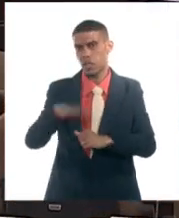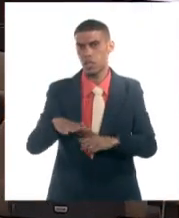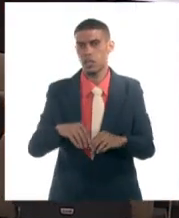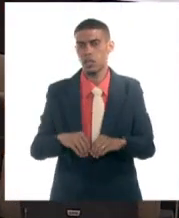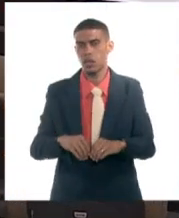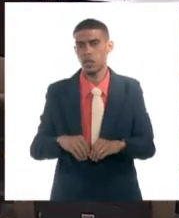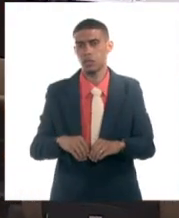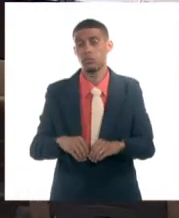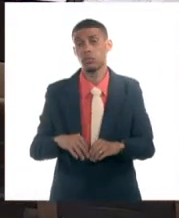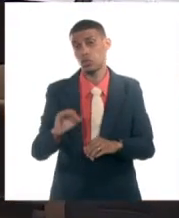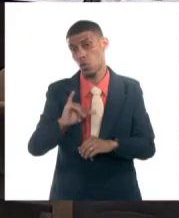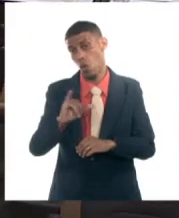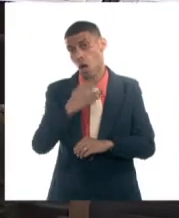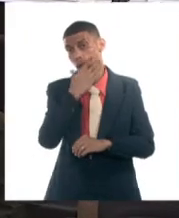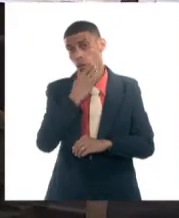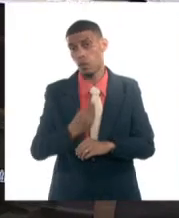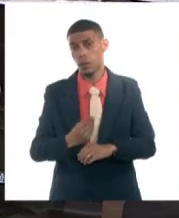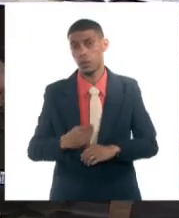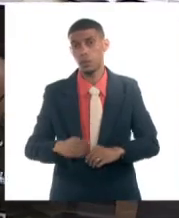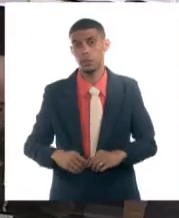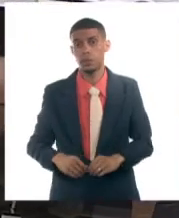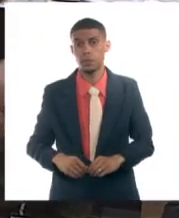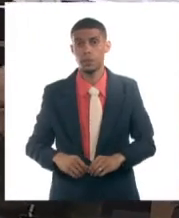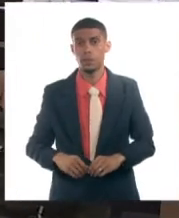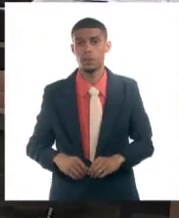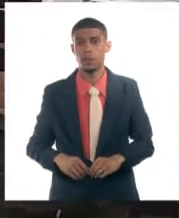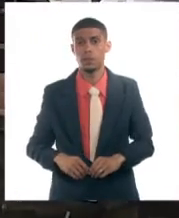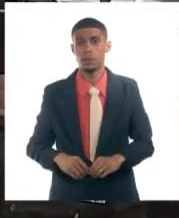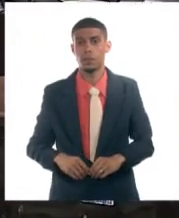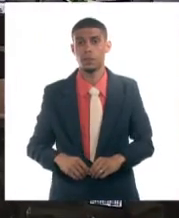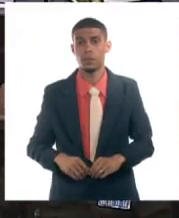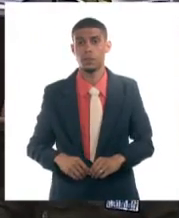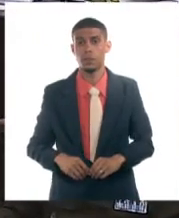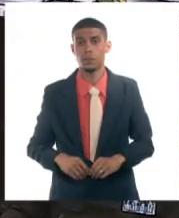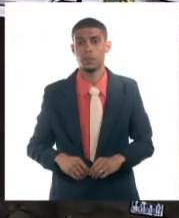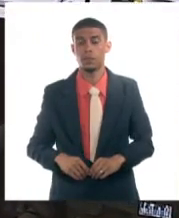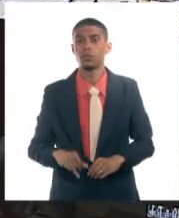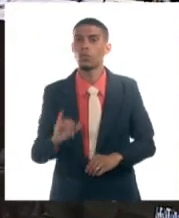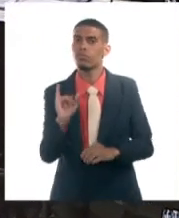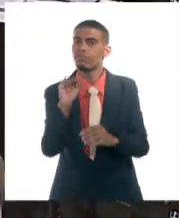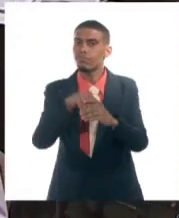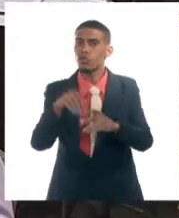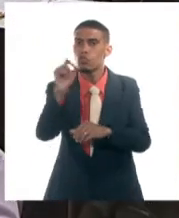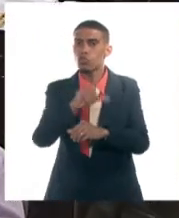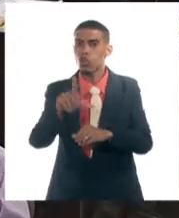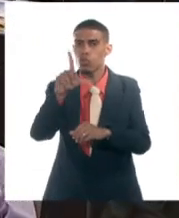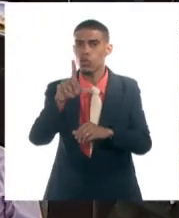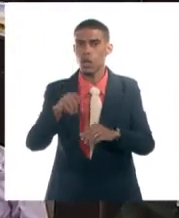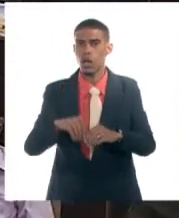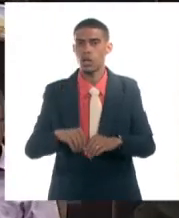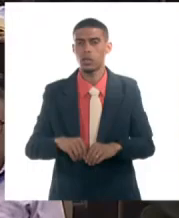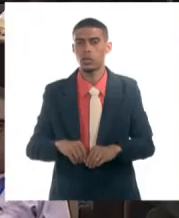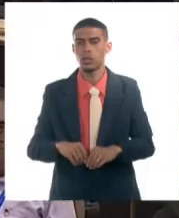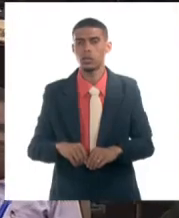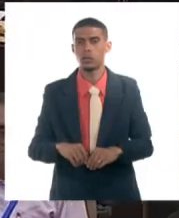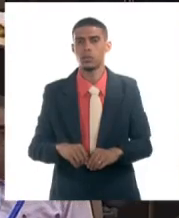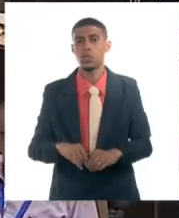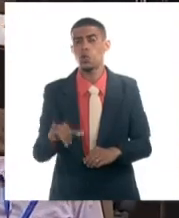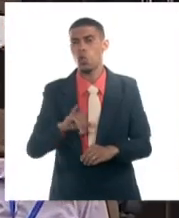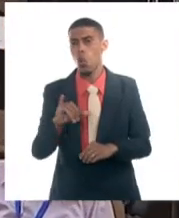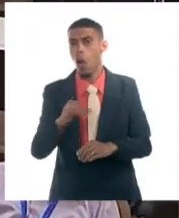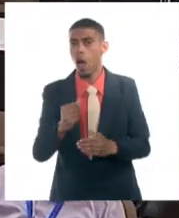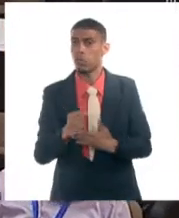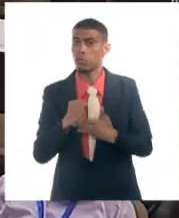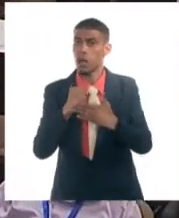niñas, adolescentes y jóvenes, su protección e inclusión social con equidad y su